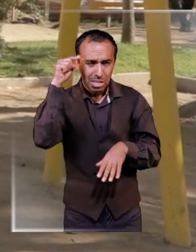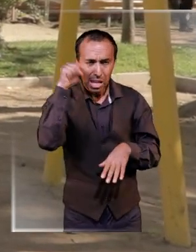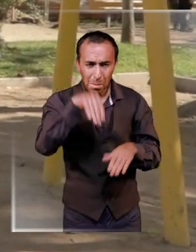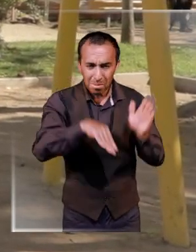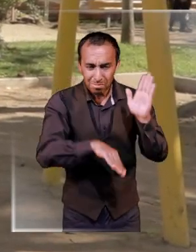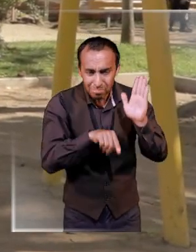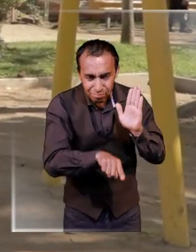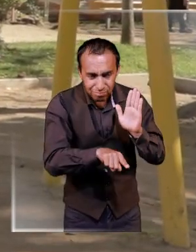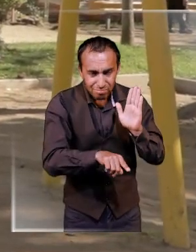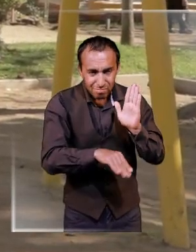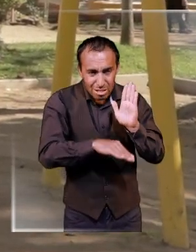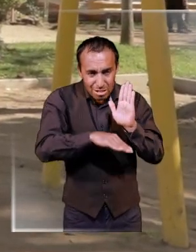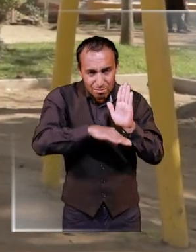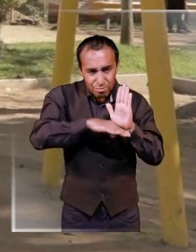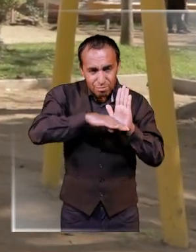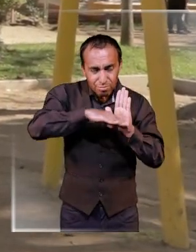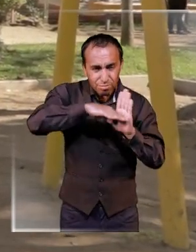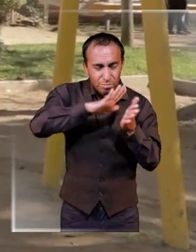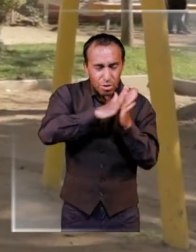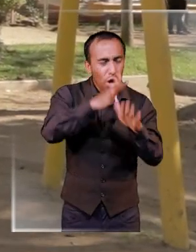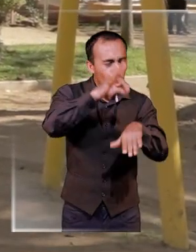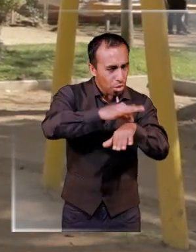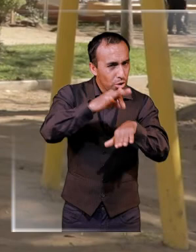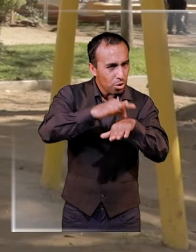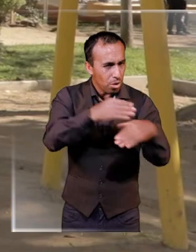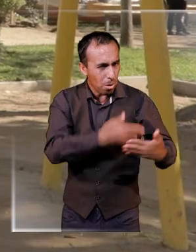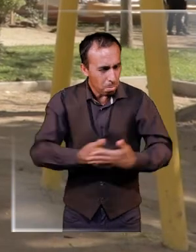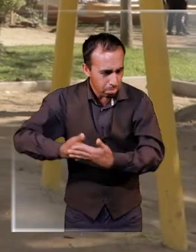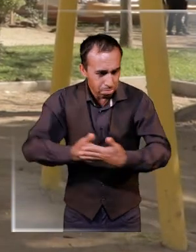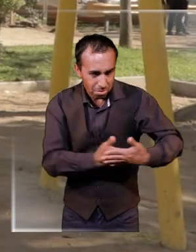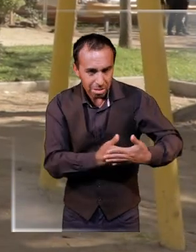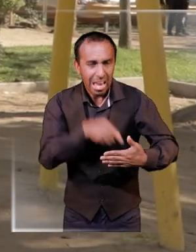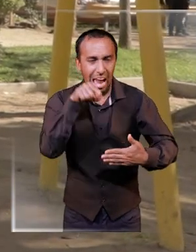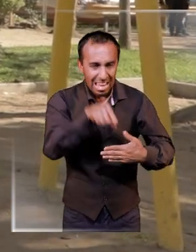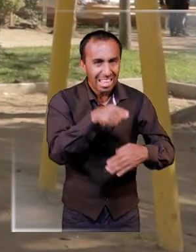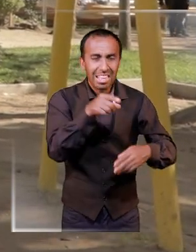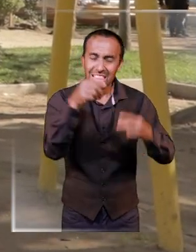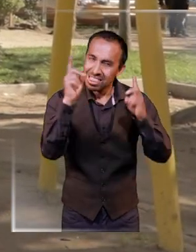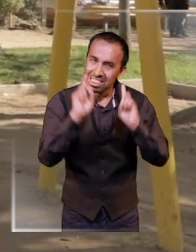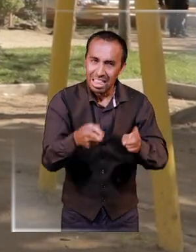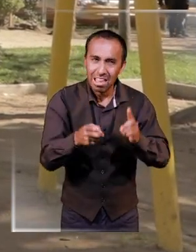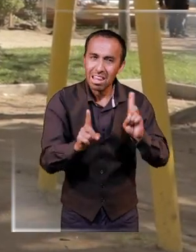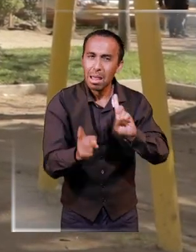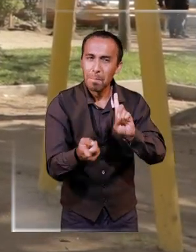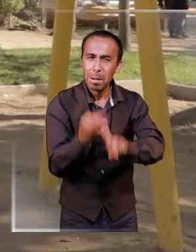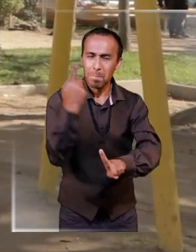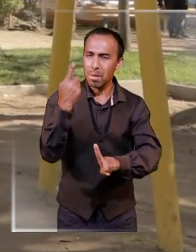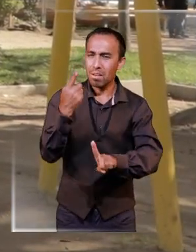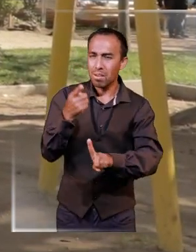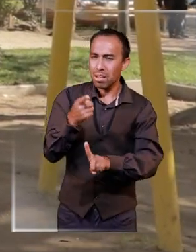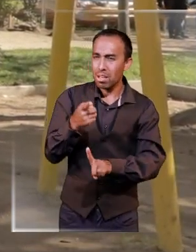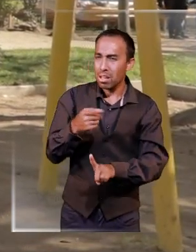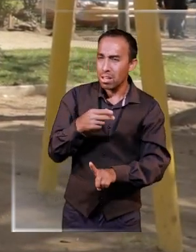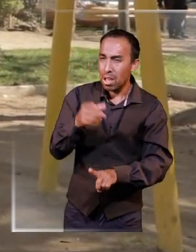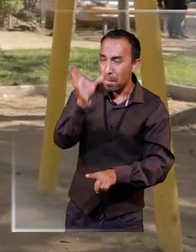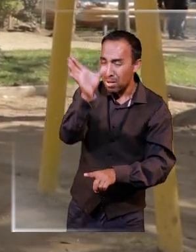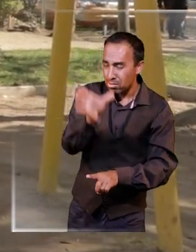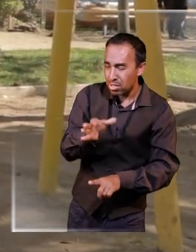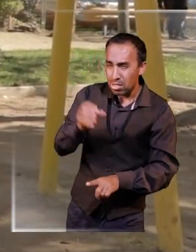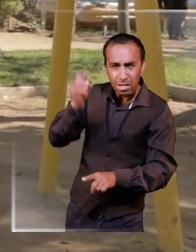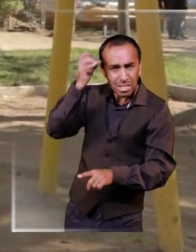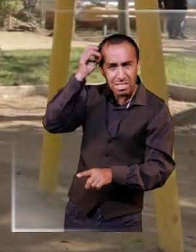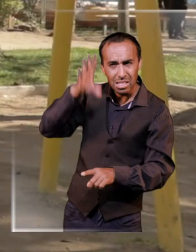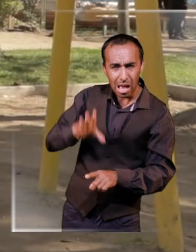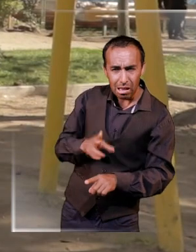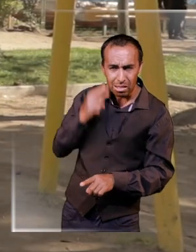desde la pediatría debiese existir, cuando tú vas a tus controles pediátricos con tu hijo, ahí debiese existir la primera voz experta